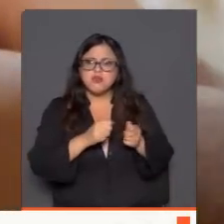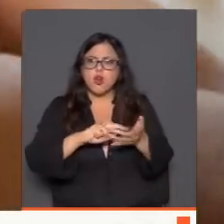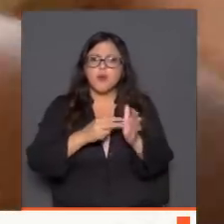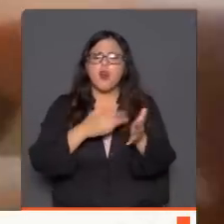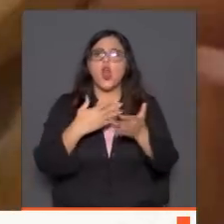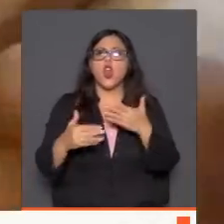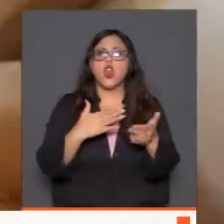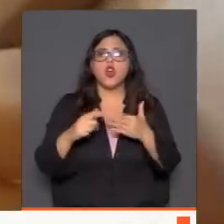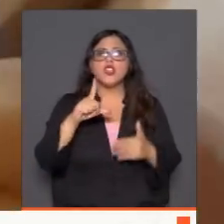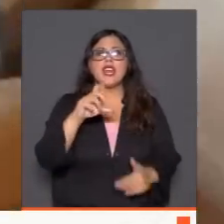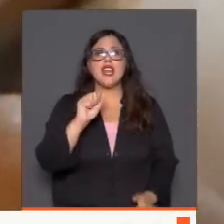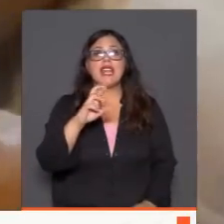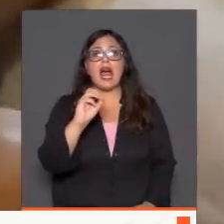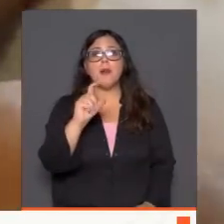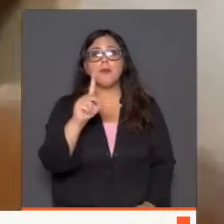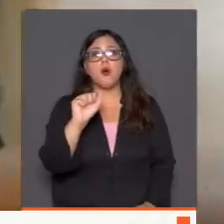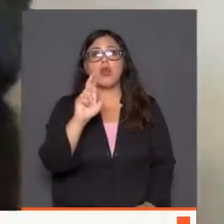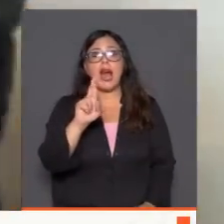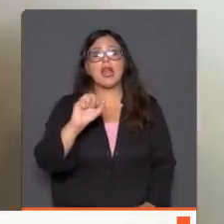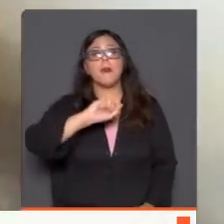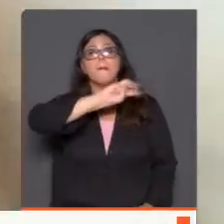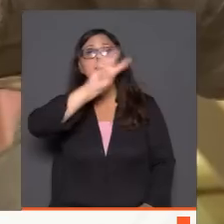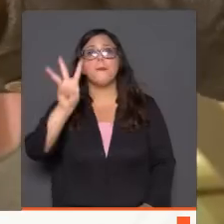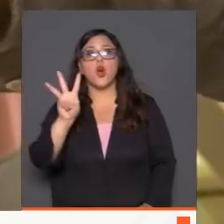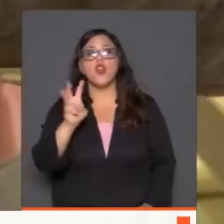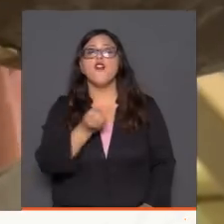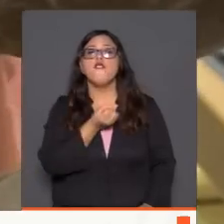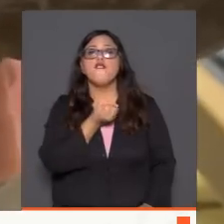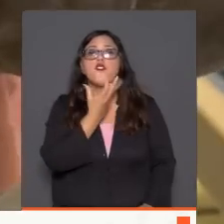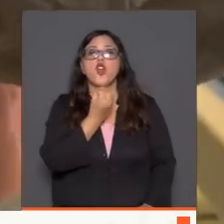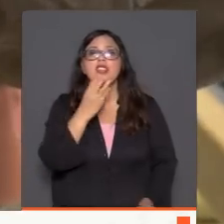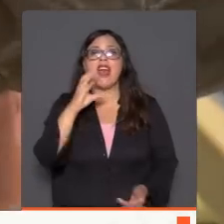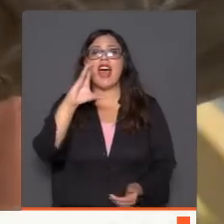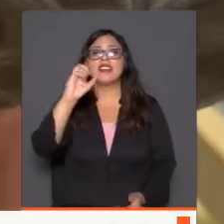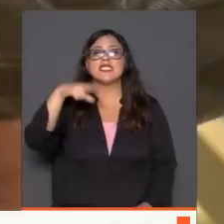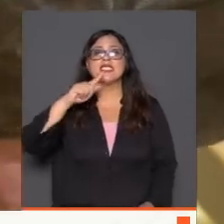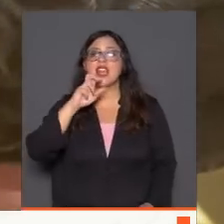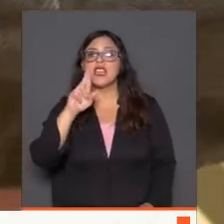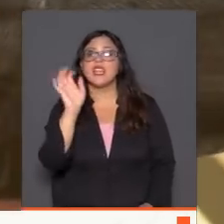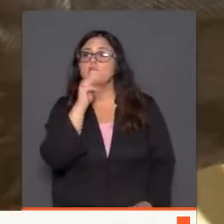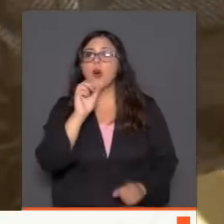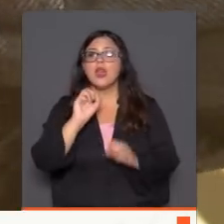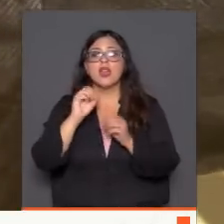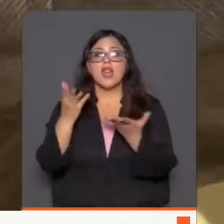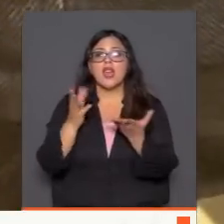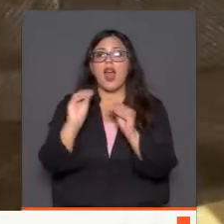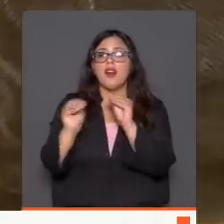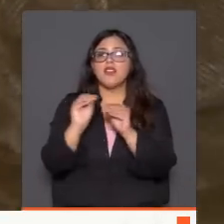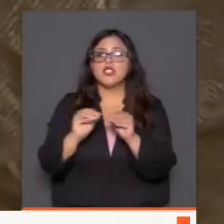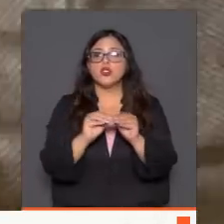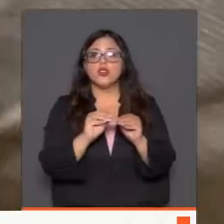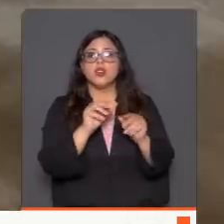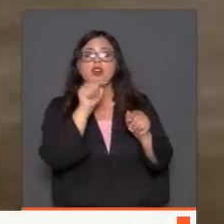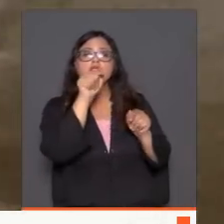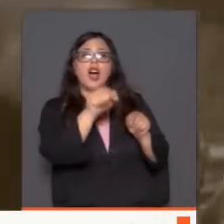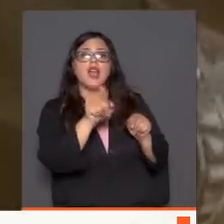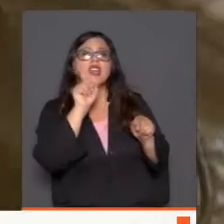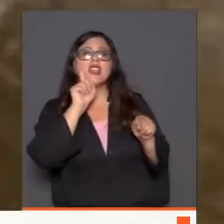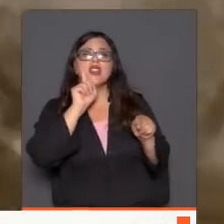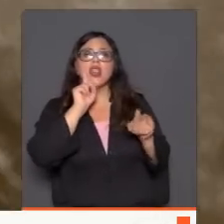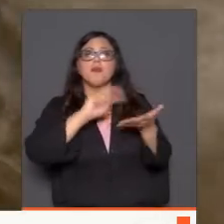Florida Center sin ninguna advertencia al consumidor. ¿Es irregular? Irregular. ¿Qué significa eso? Que tiene algún